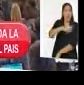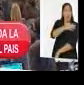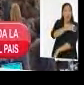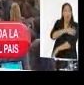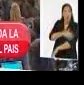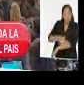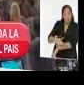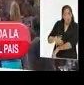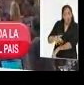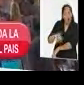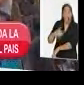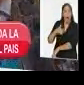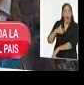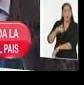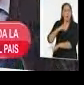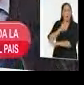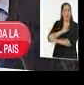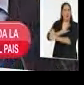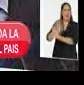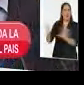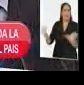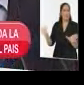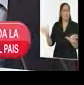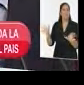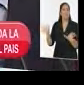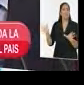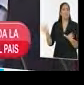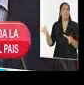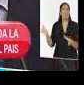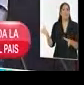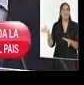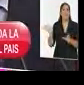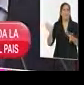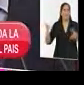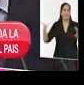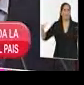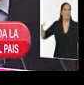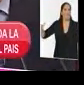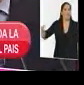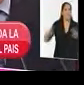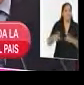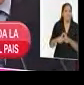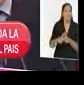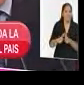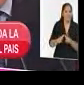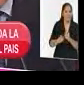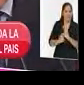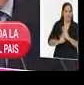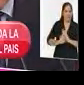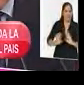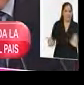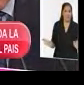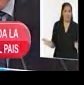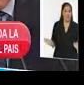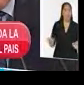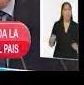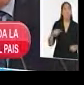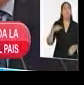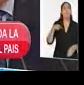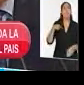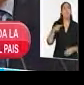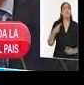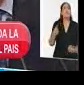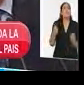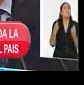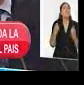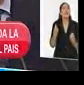congreso pluralista, no hay ninguna duda. Ahora, para el gobierno es enormemente complicado perder, eso es innegable, digamos, para cualquiera